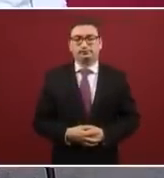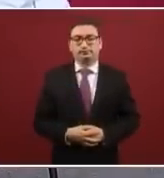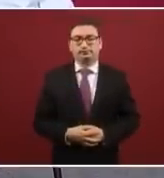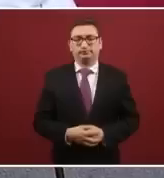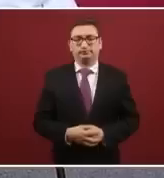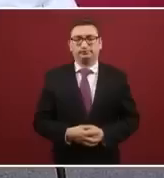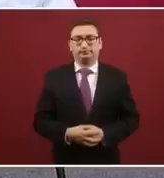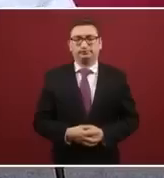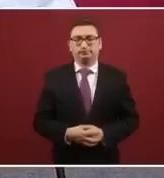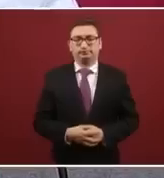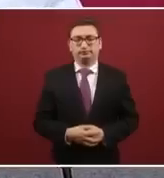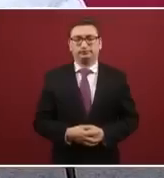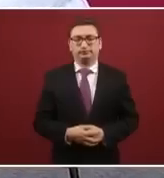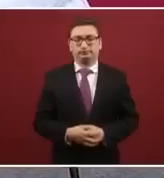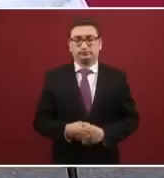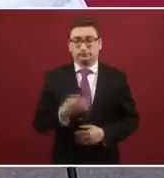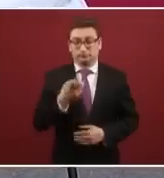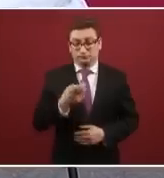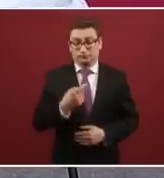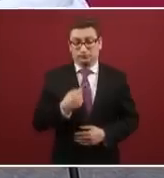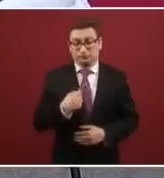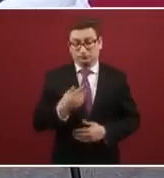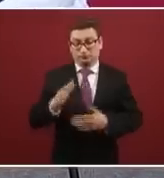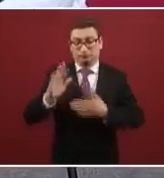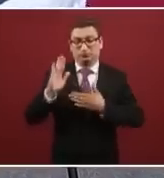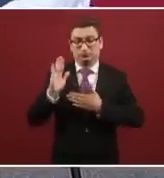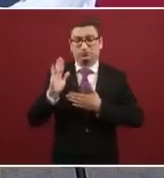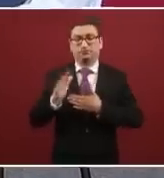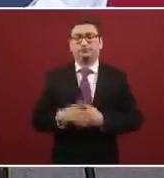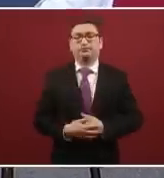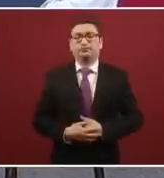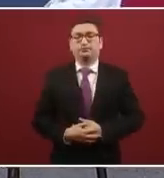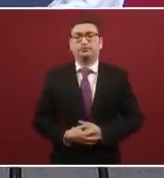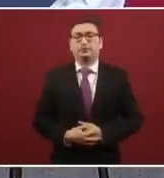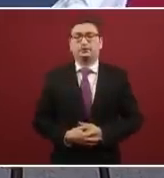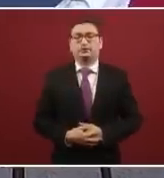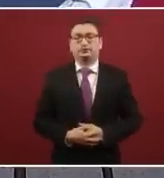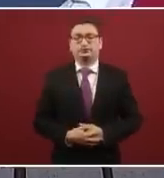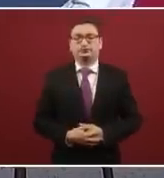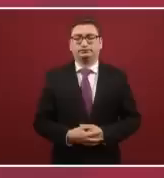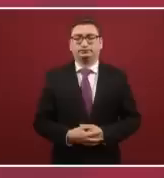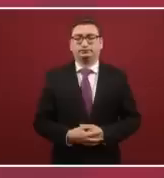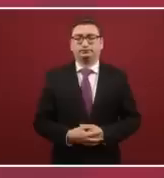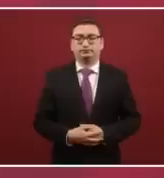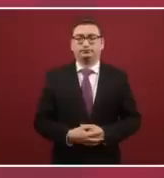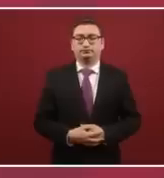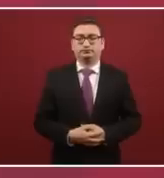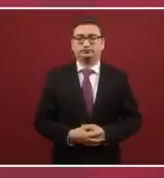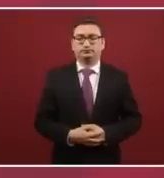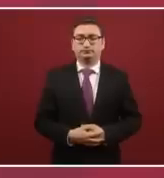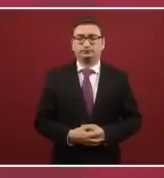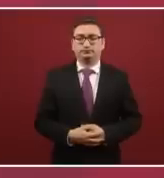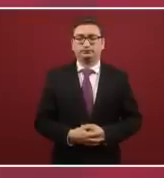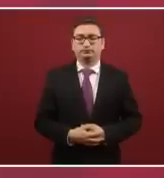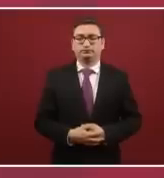En este compromiso que hice está también el no reducir